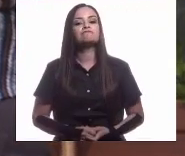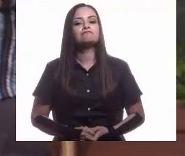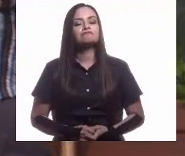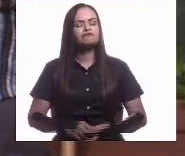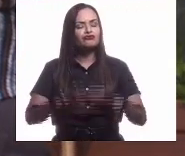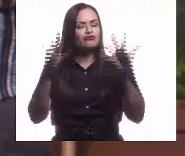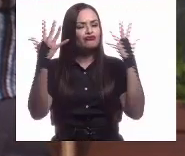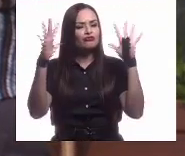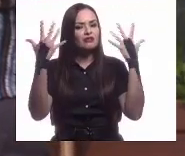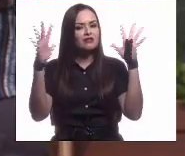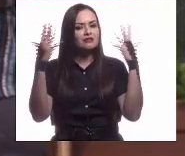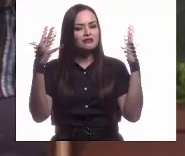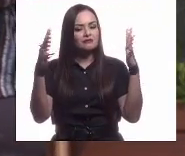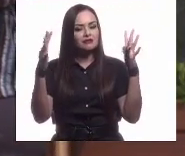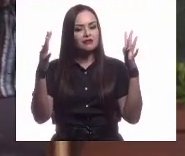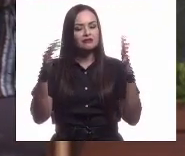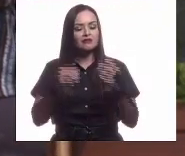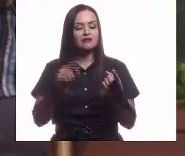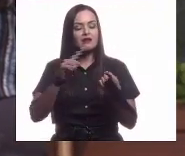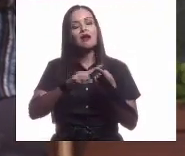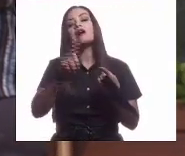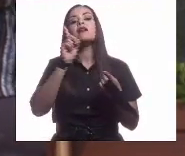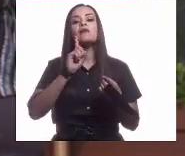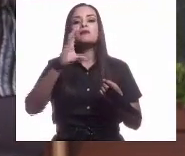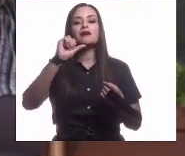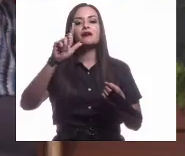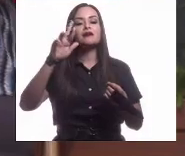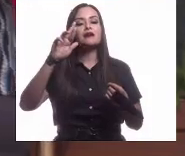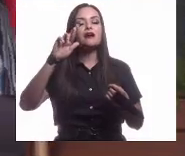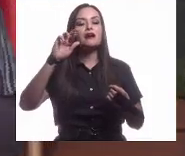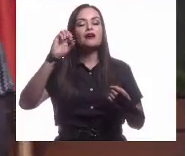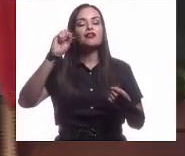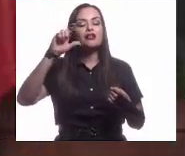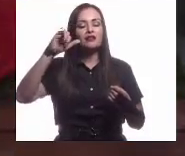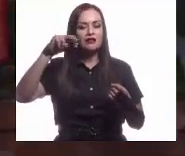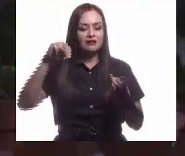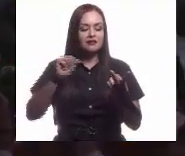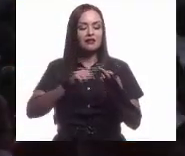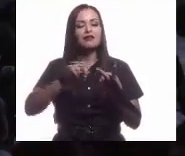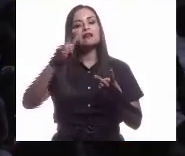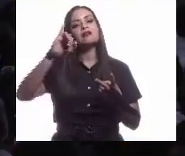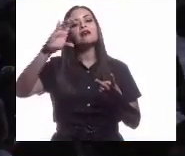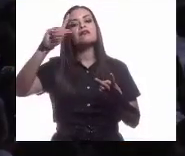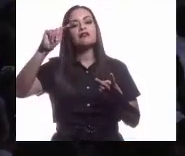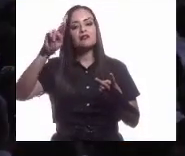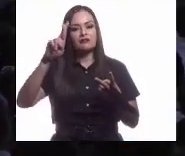le demos la bienvenida a Carolina González y a Víctor Jesús Escobar.